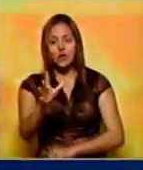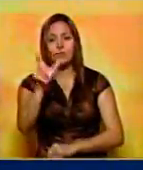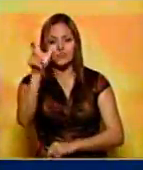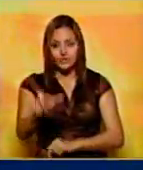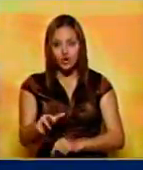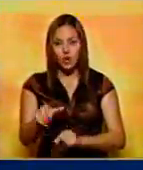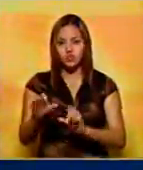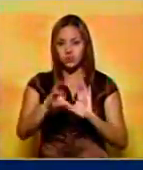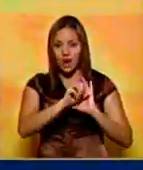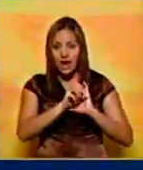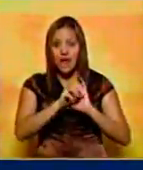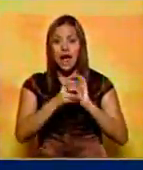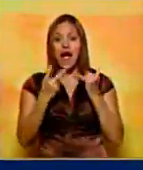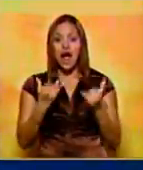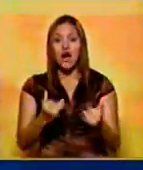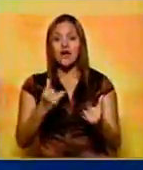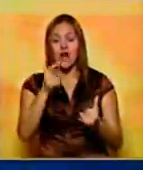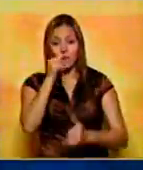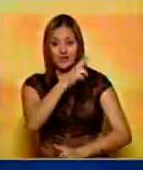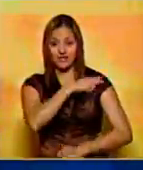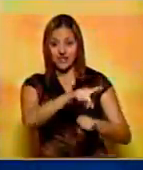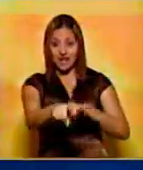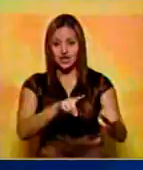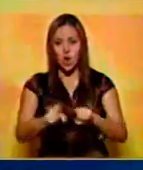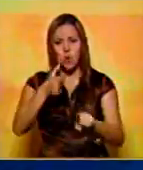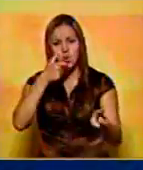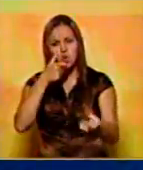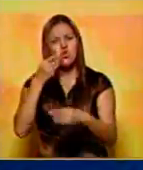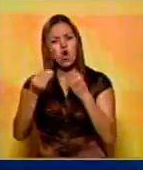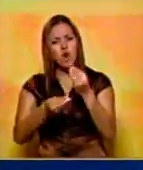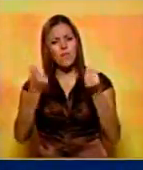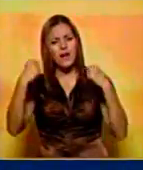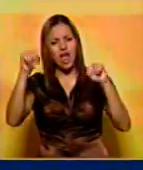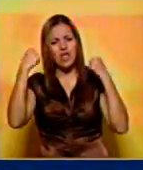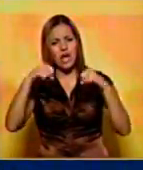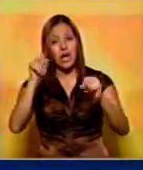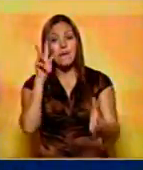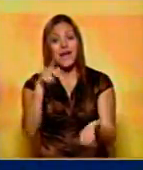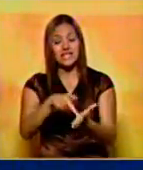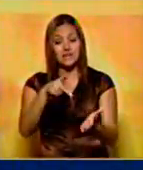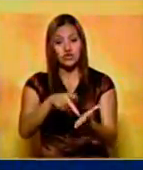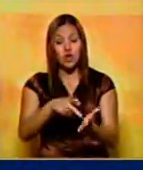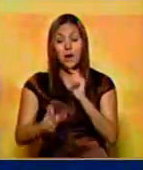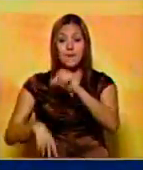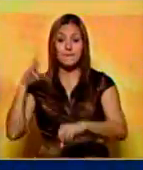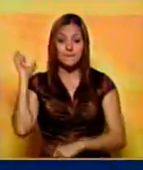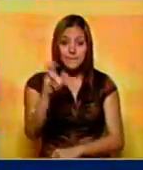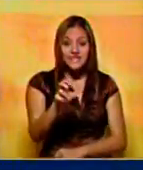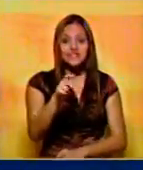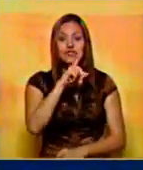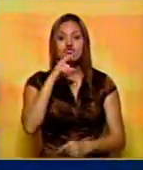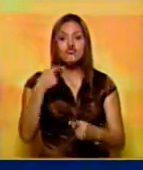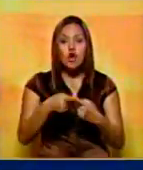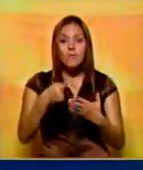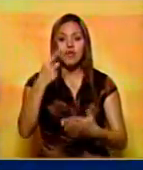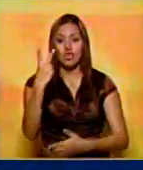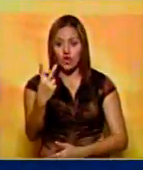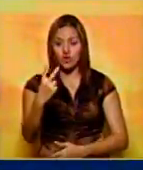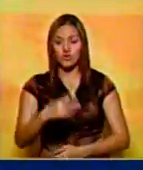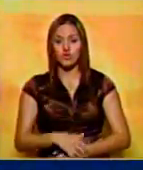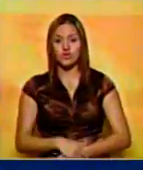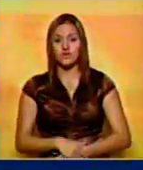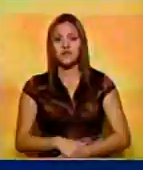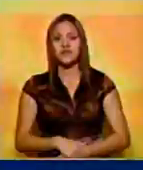El cuerpo técnico, encabezado por Leonel Carrión, supervisó las prácticas, en las que participaron los pitchers Marco Tábata y Moisés Meléndez.